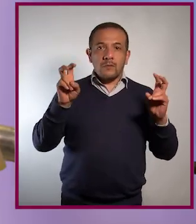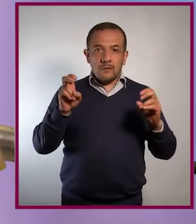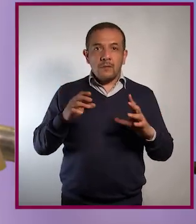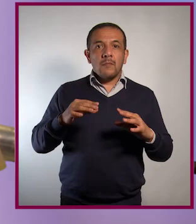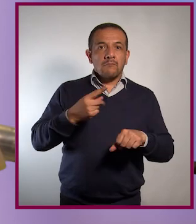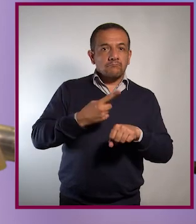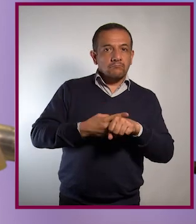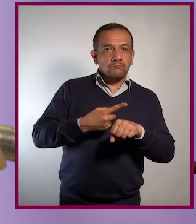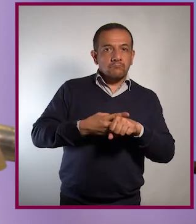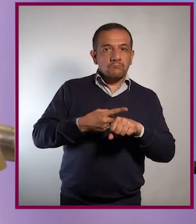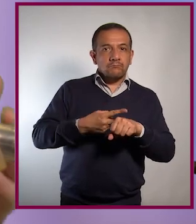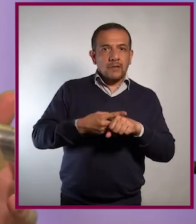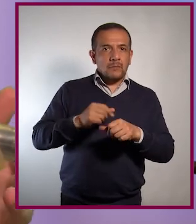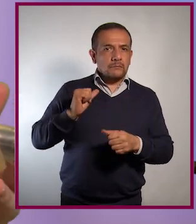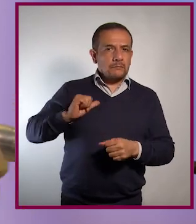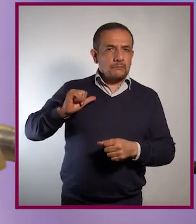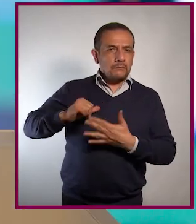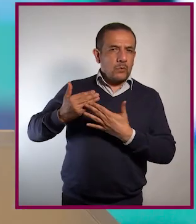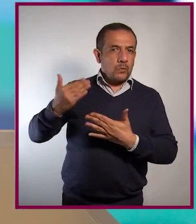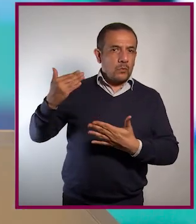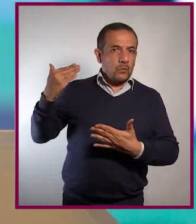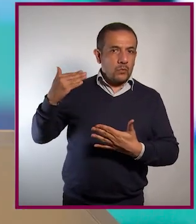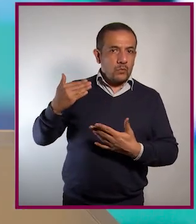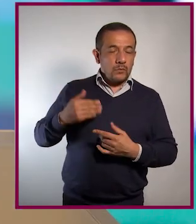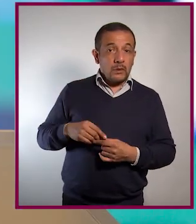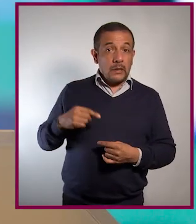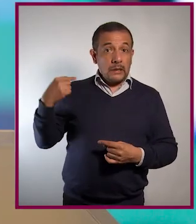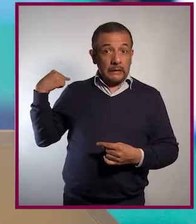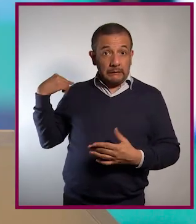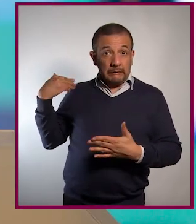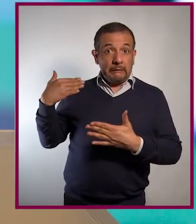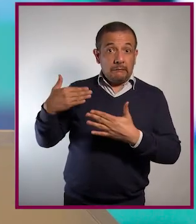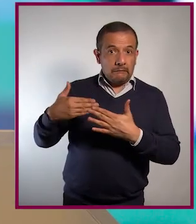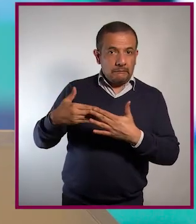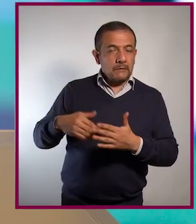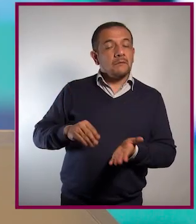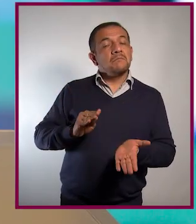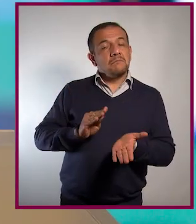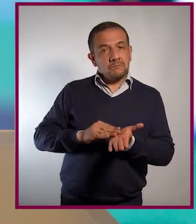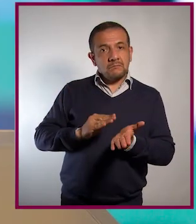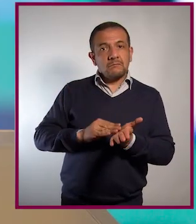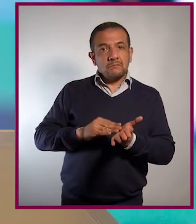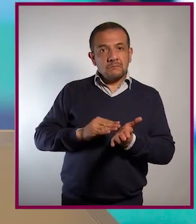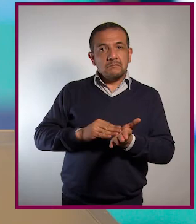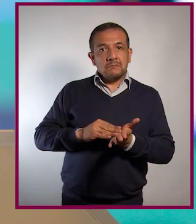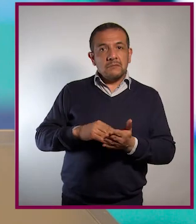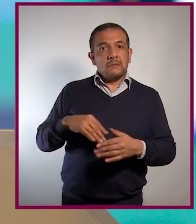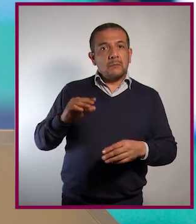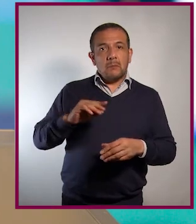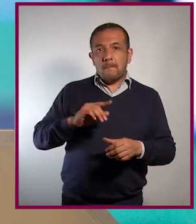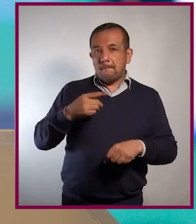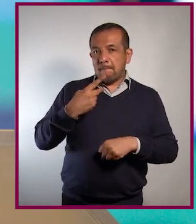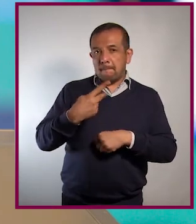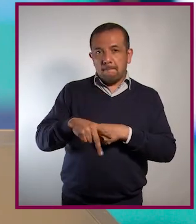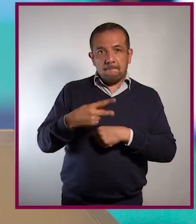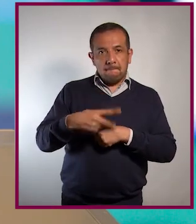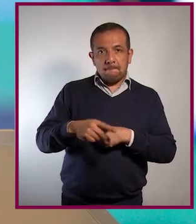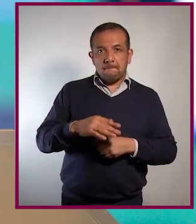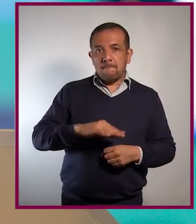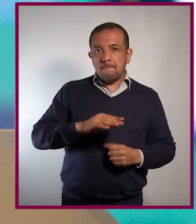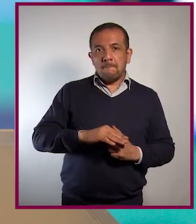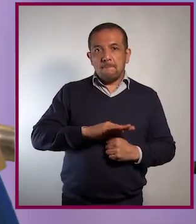de una de las enfermedades más antiguas. Y que hasta la fecha sigue siendo de las más mortales.